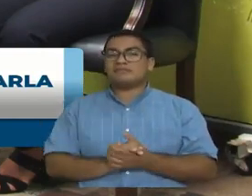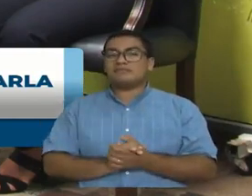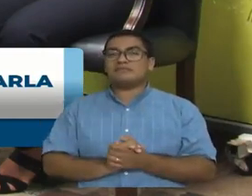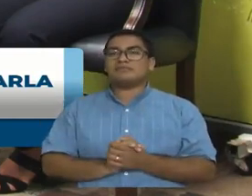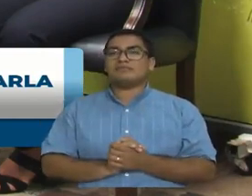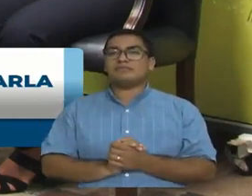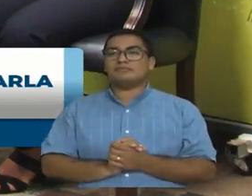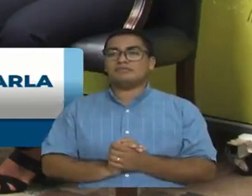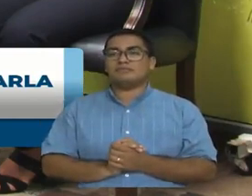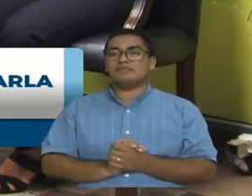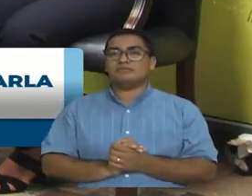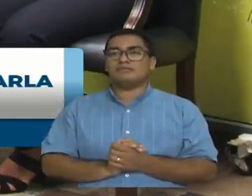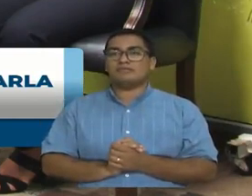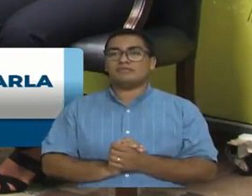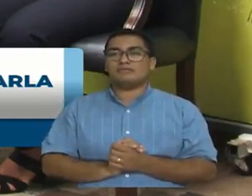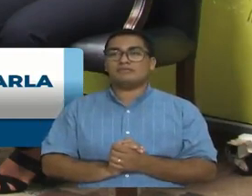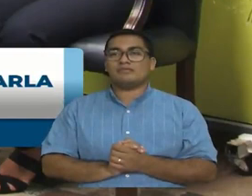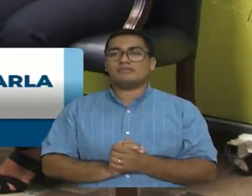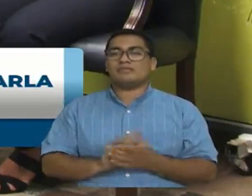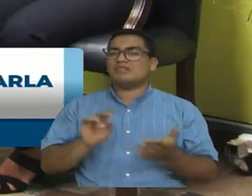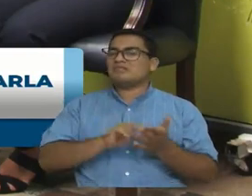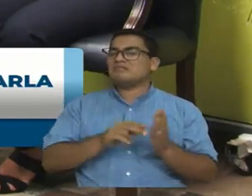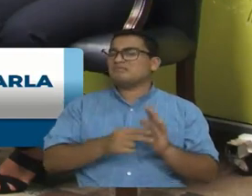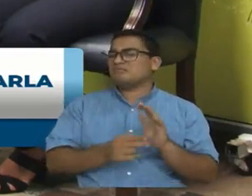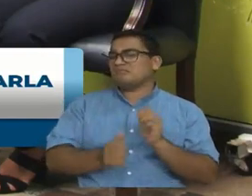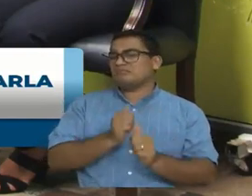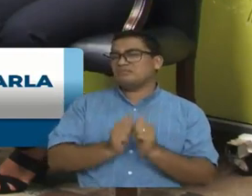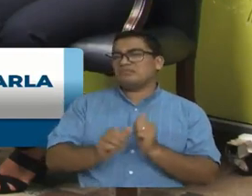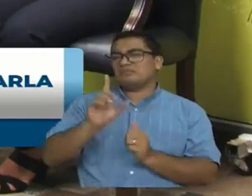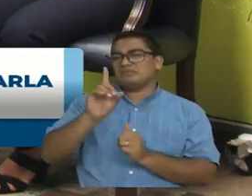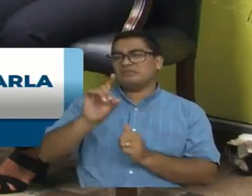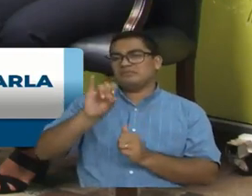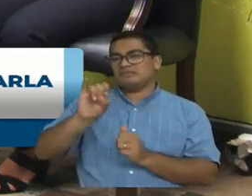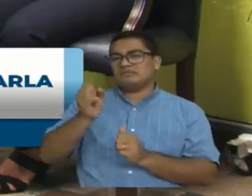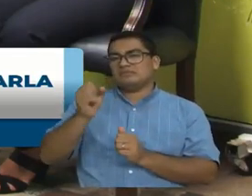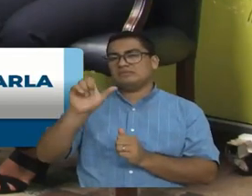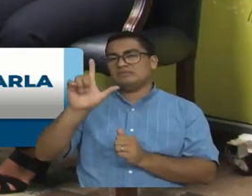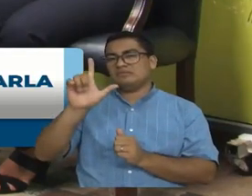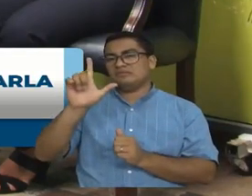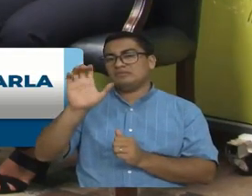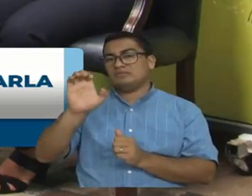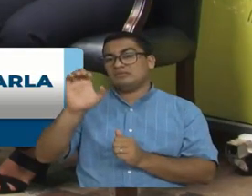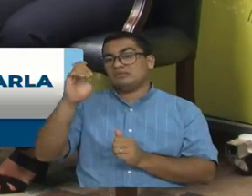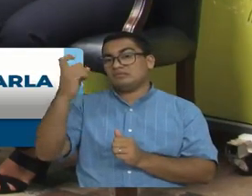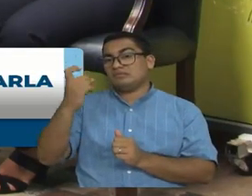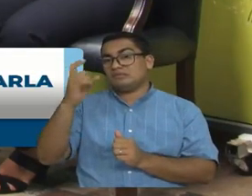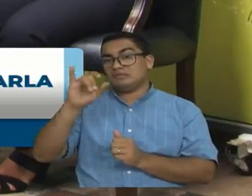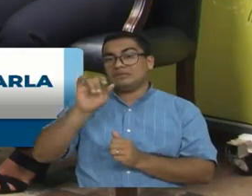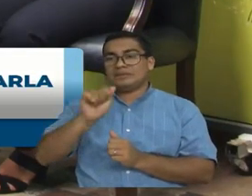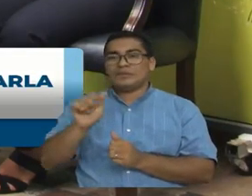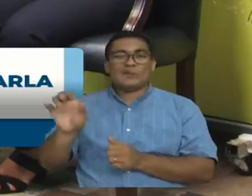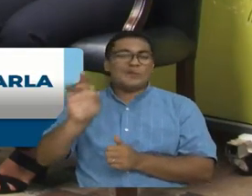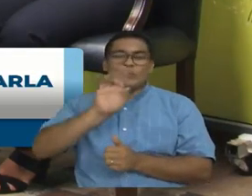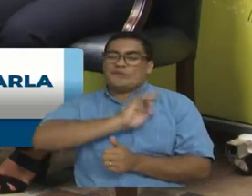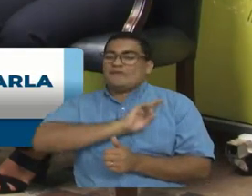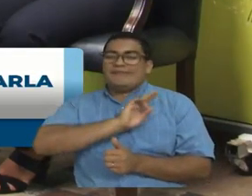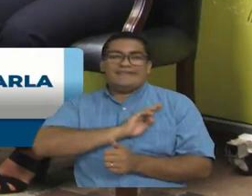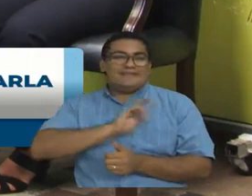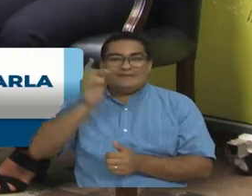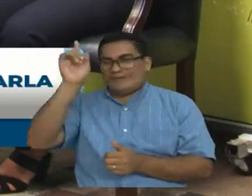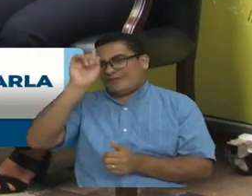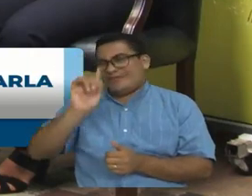científicamente comprobado qué causa la dislexia? No. Como causa no hay